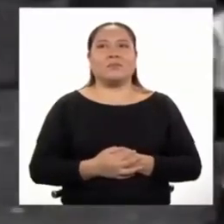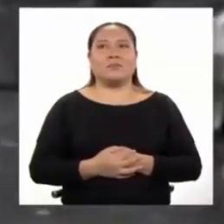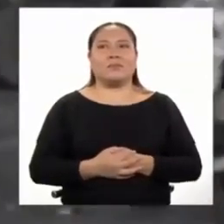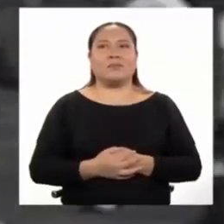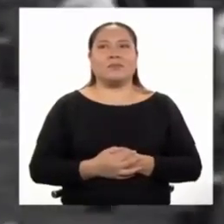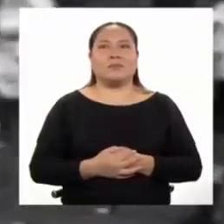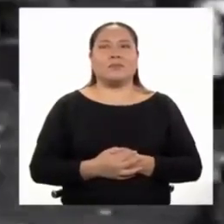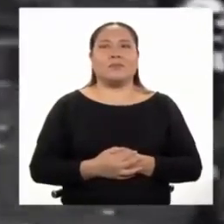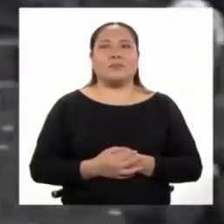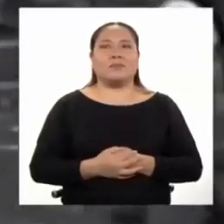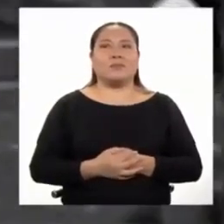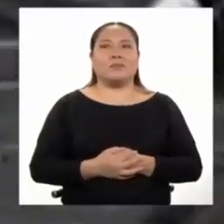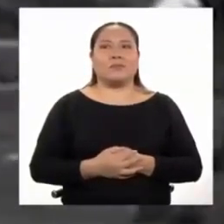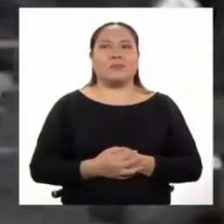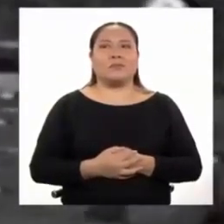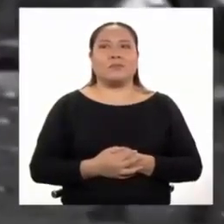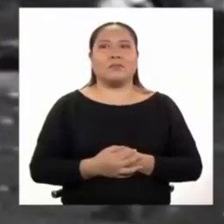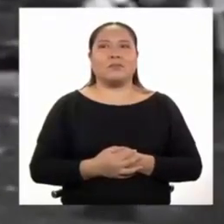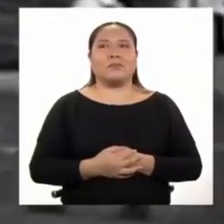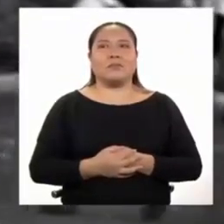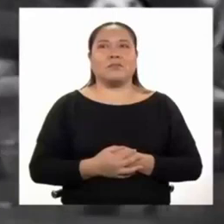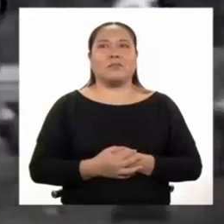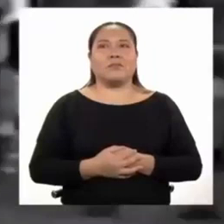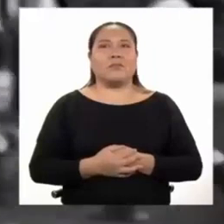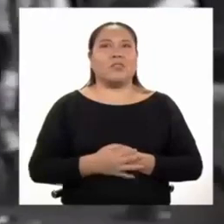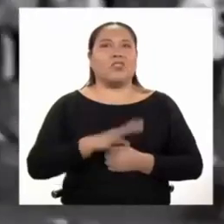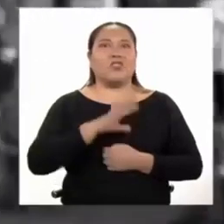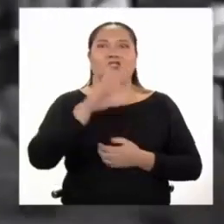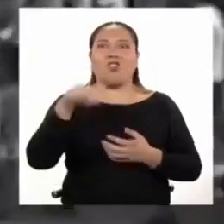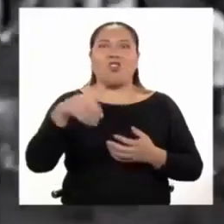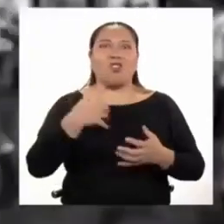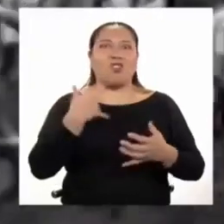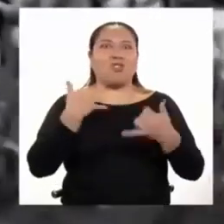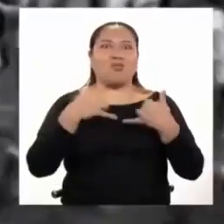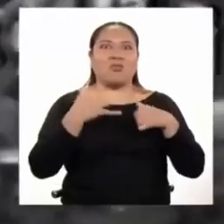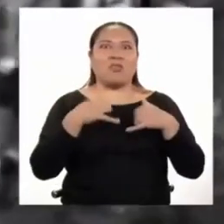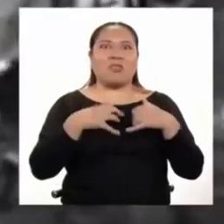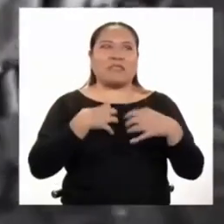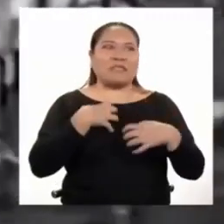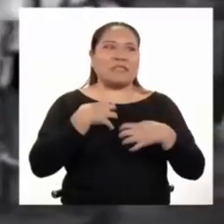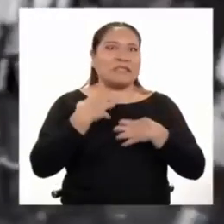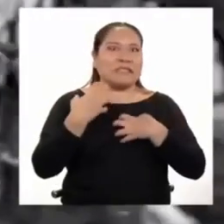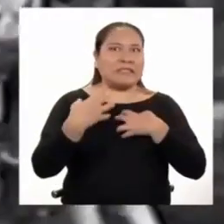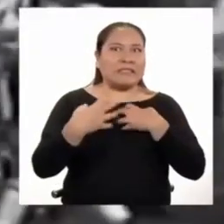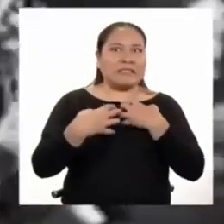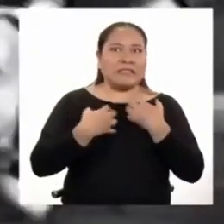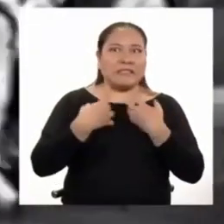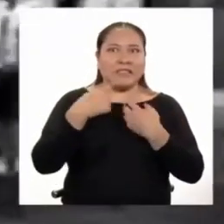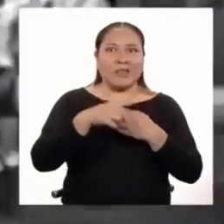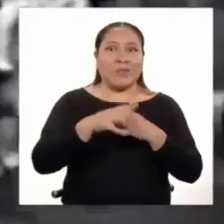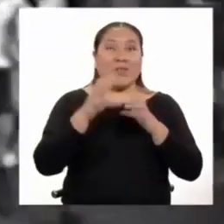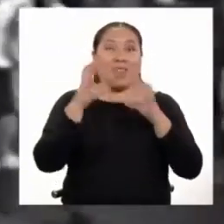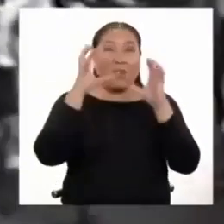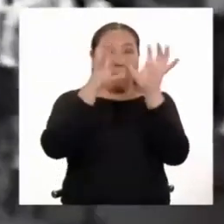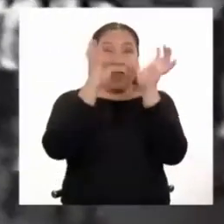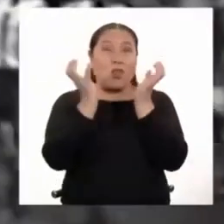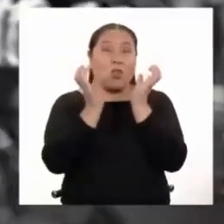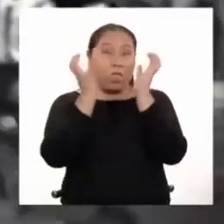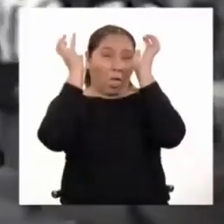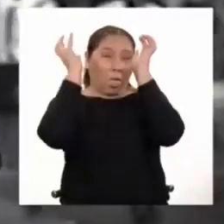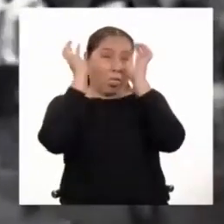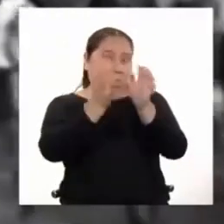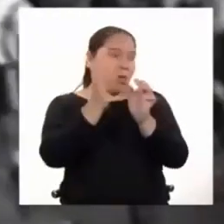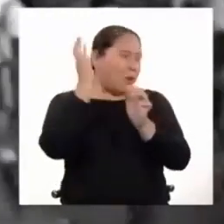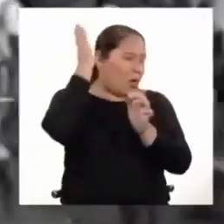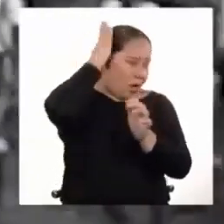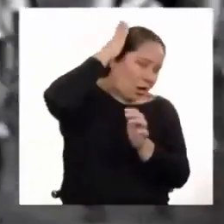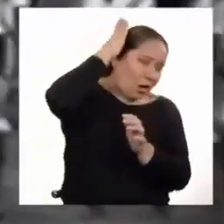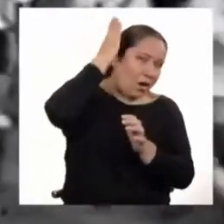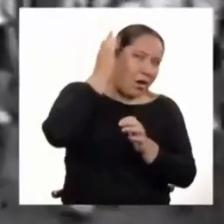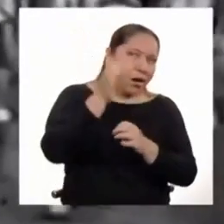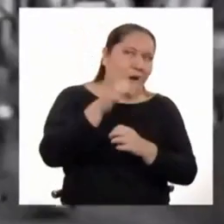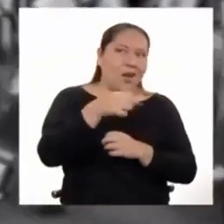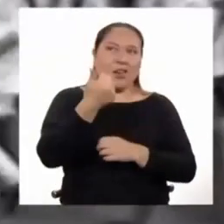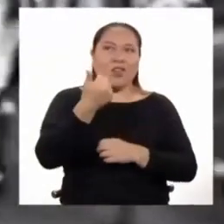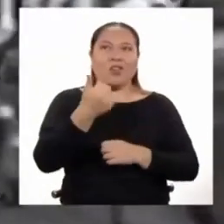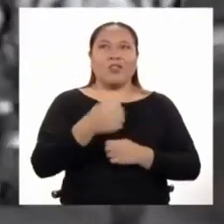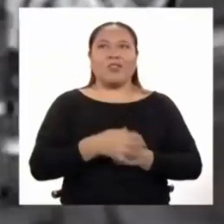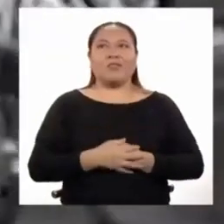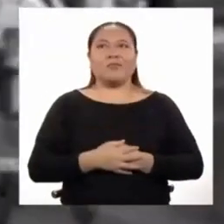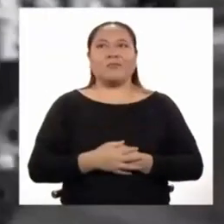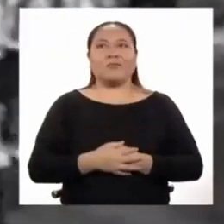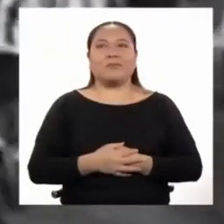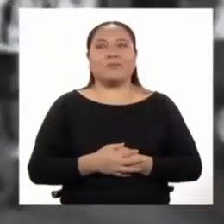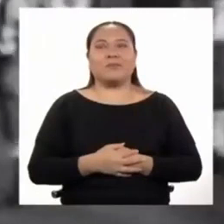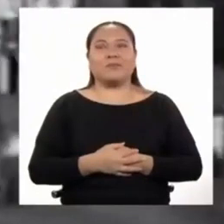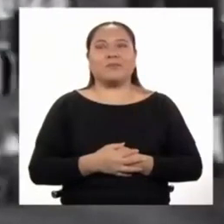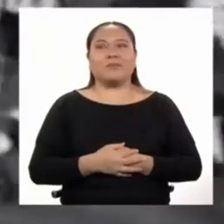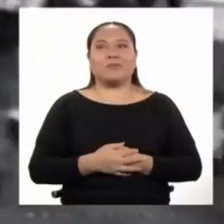Y ahora todos los jugadores argentinos vienen a reclamarle. ¿Qué es eso? Vienen a el intento de